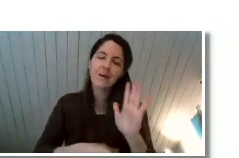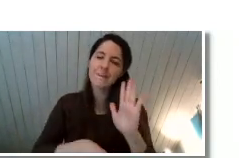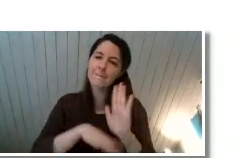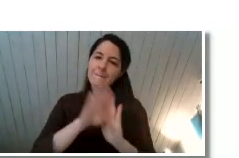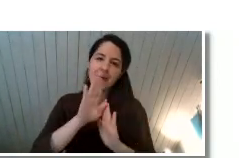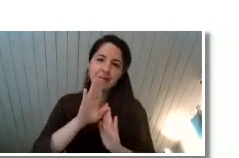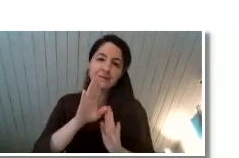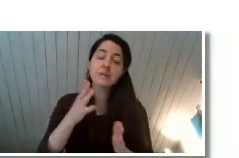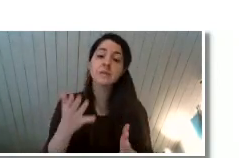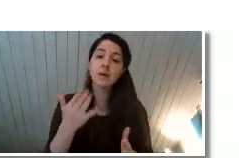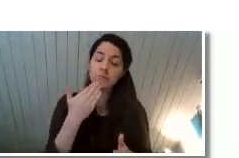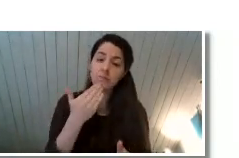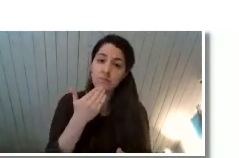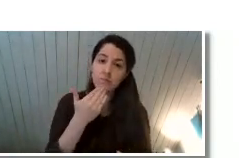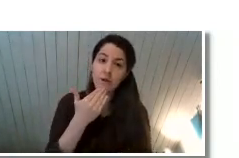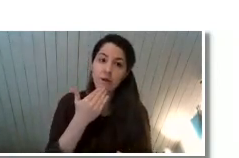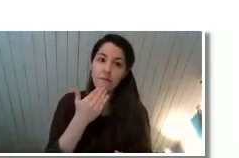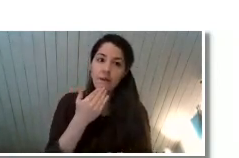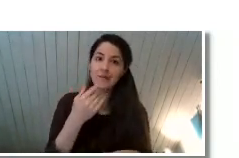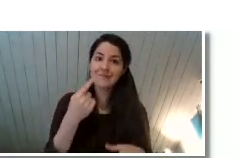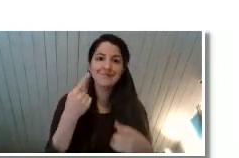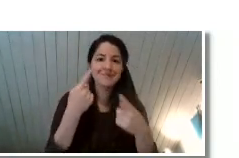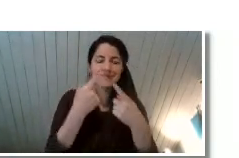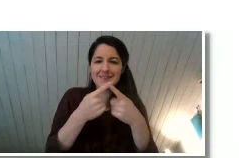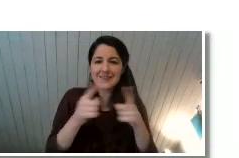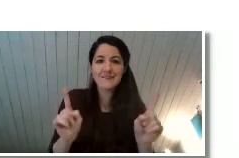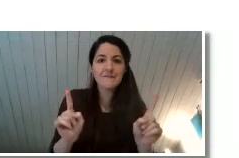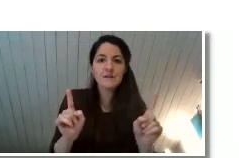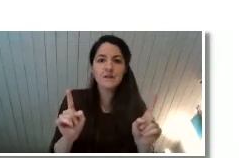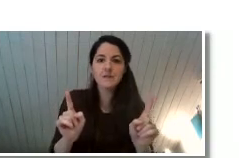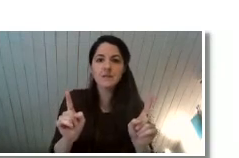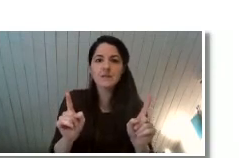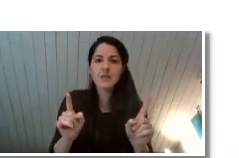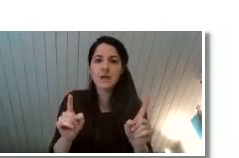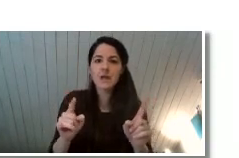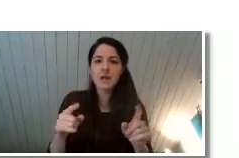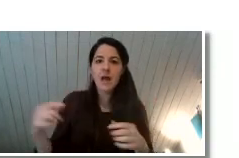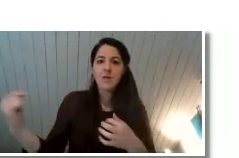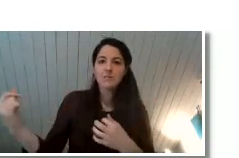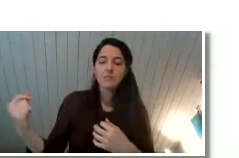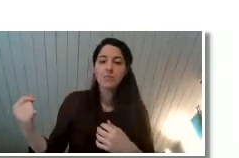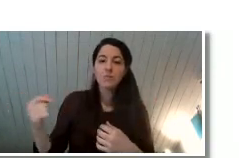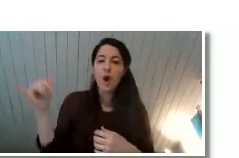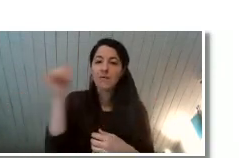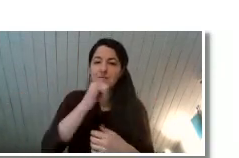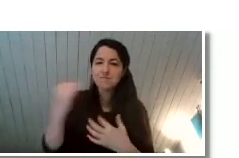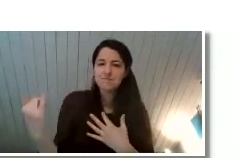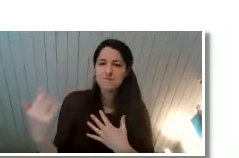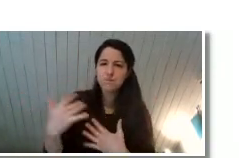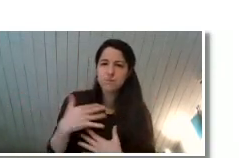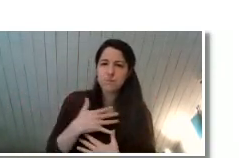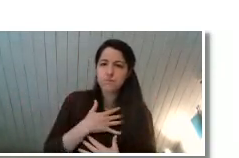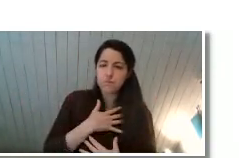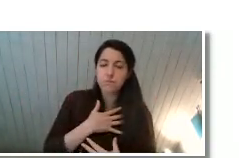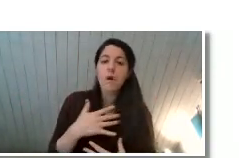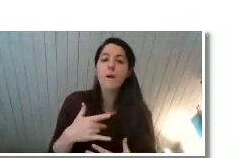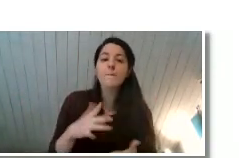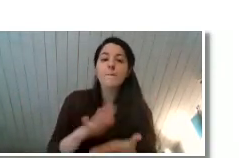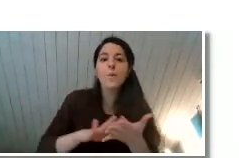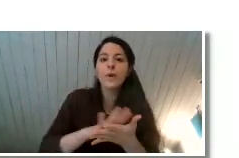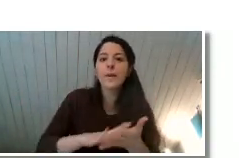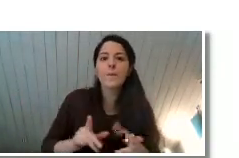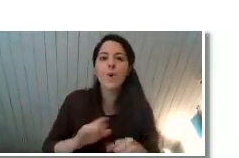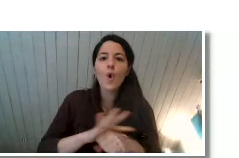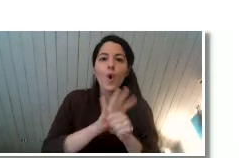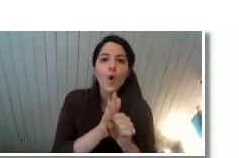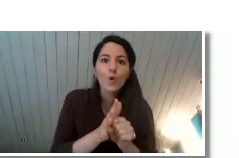manera distinta a las infecciones virales, y eso puede hacer que una infección como la del coronavirus se vuelva una